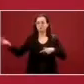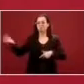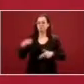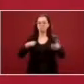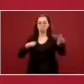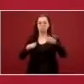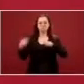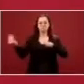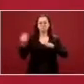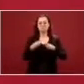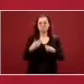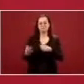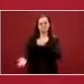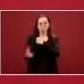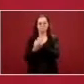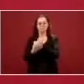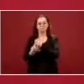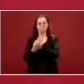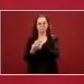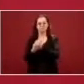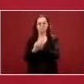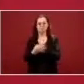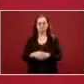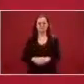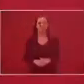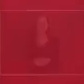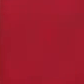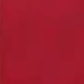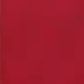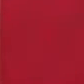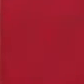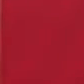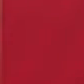Entonces, son mi guardaespaldas.